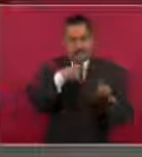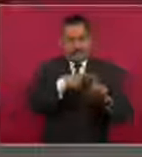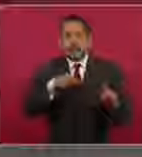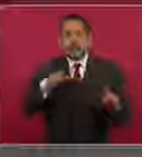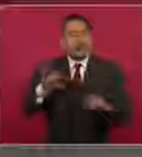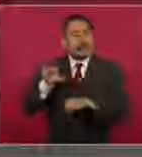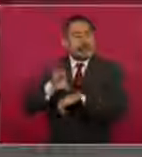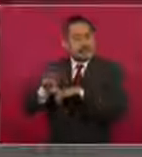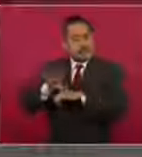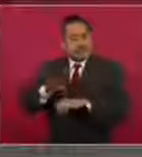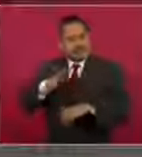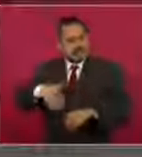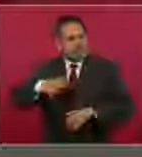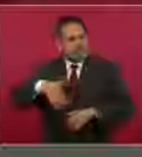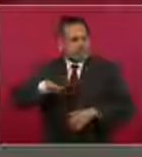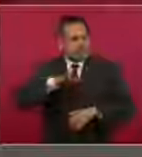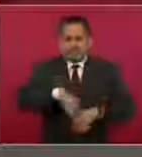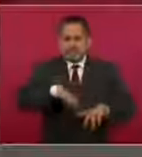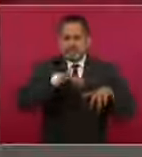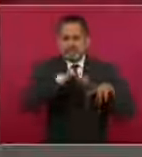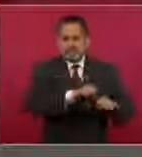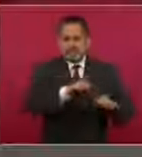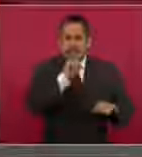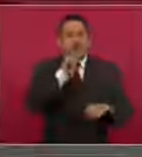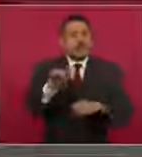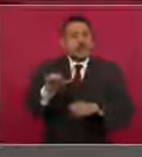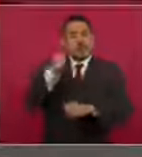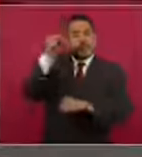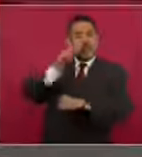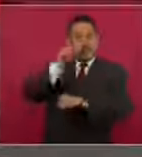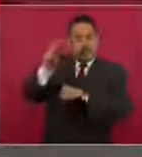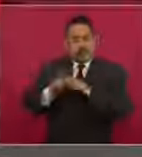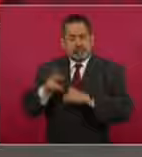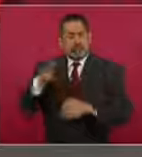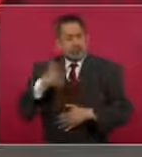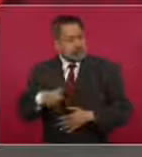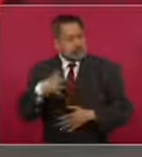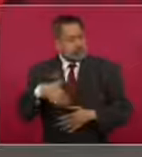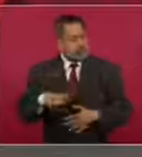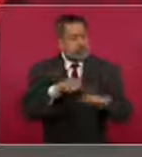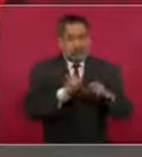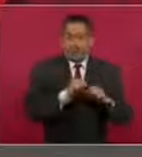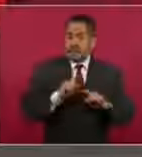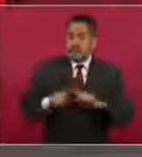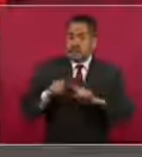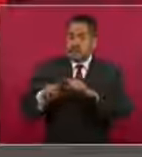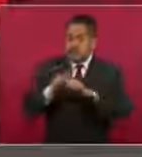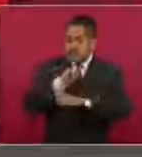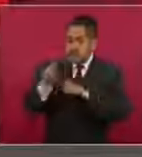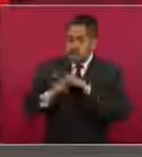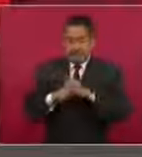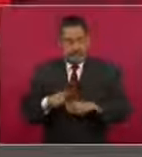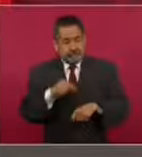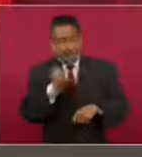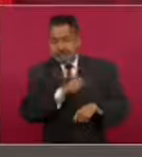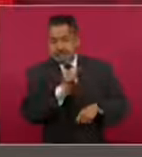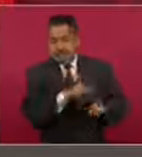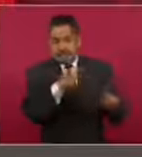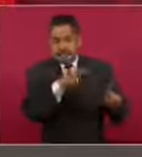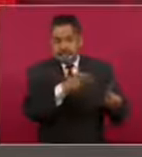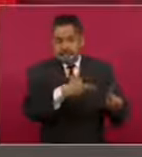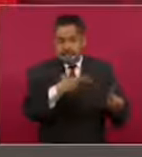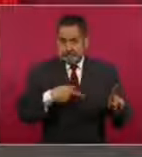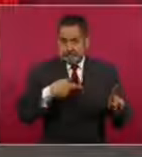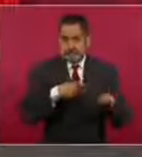buscado por agencias internacionales de varios países, y